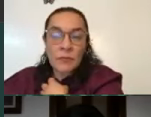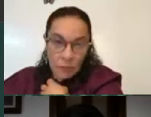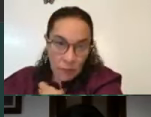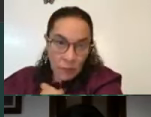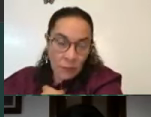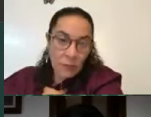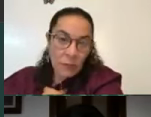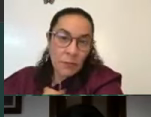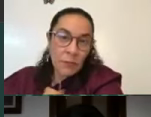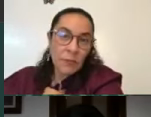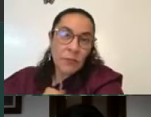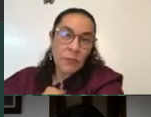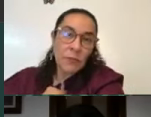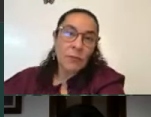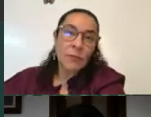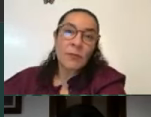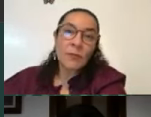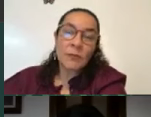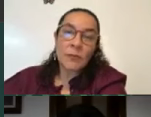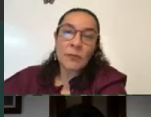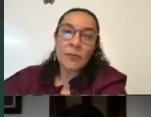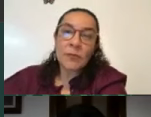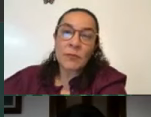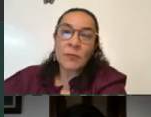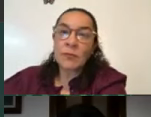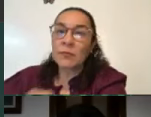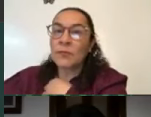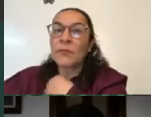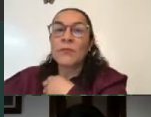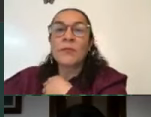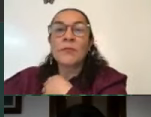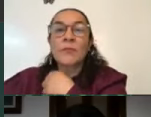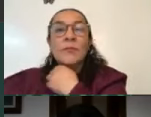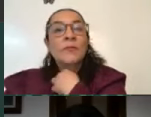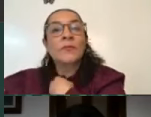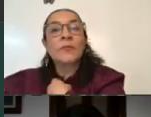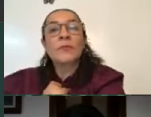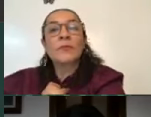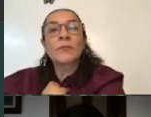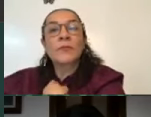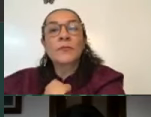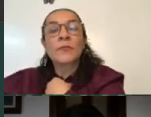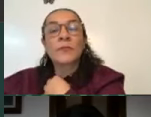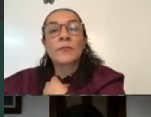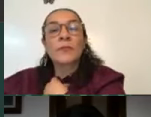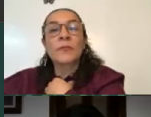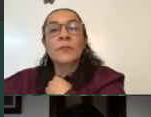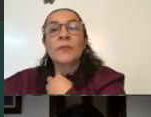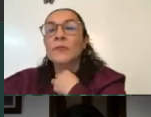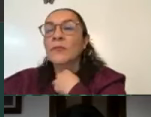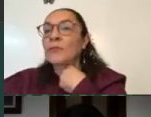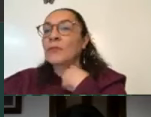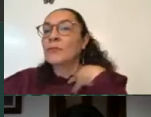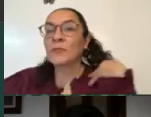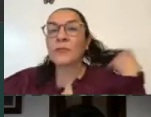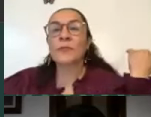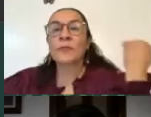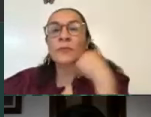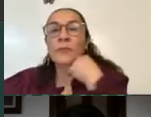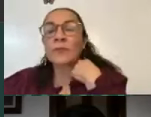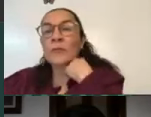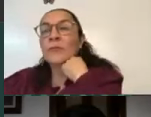resaltar aquí que no estamos proponiendo ningún cambio sustancial de carácter procesal en este sentido, sino